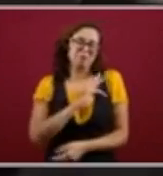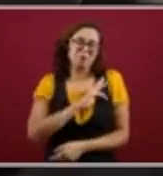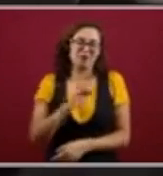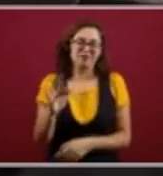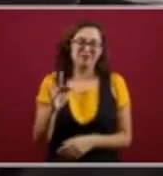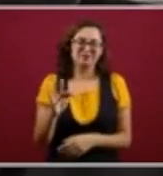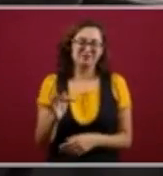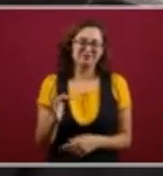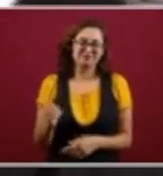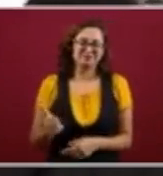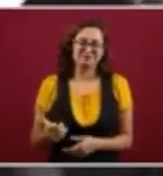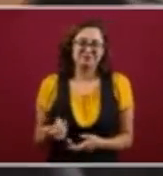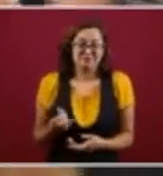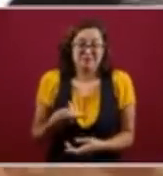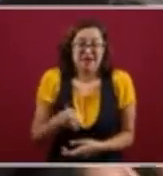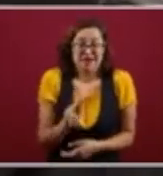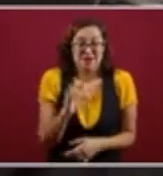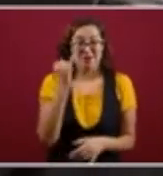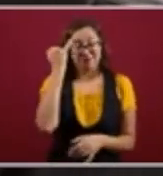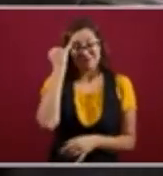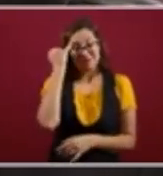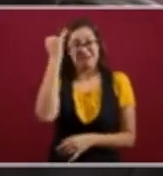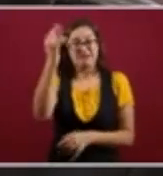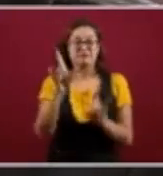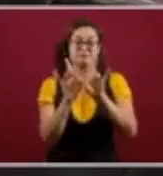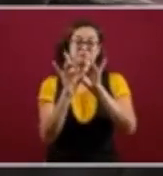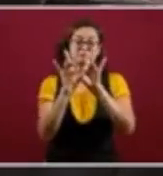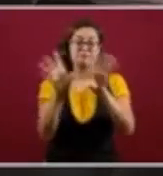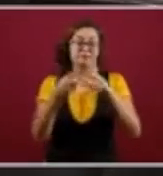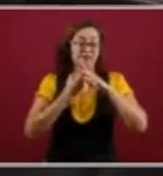cuando sale la información,